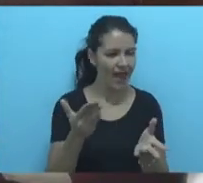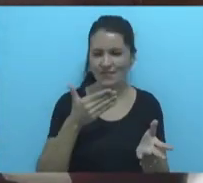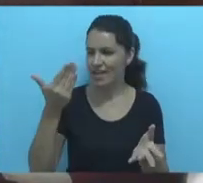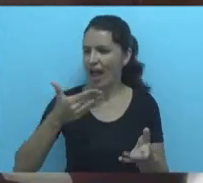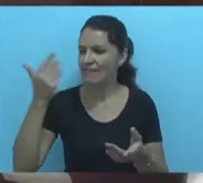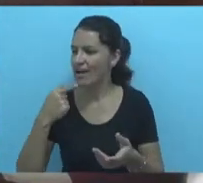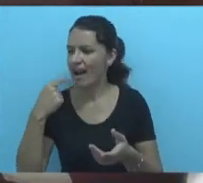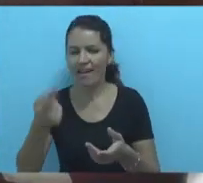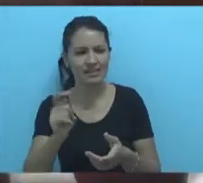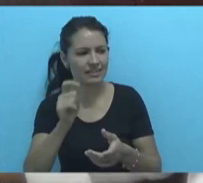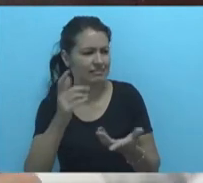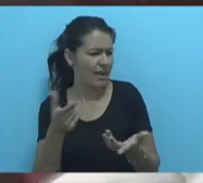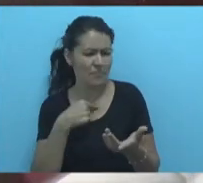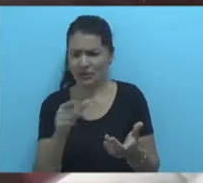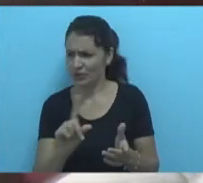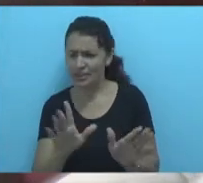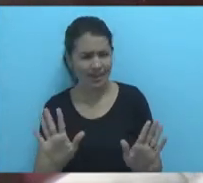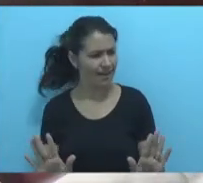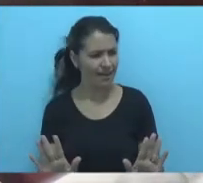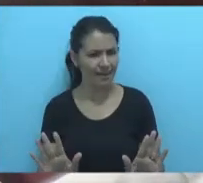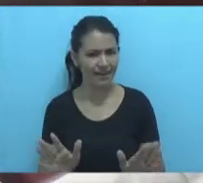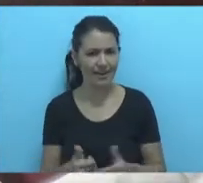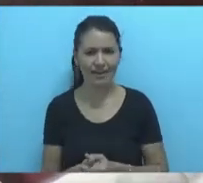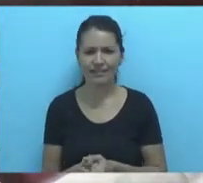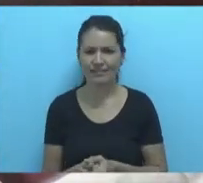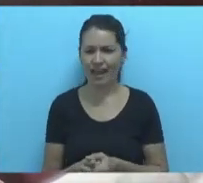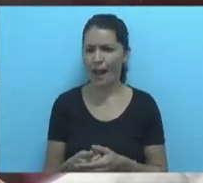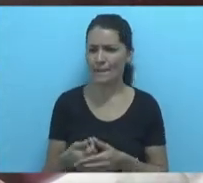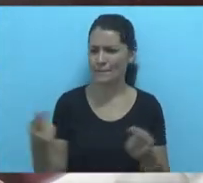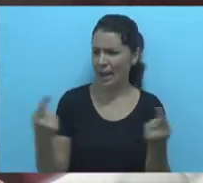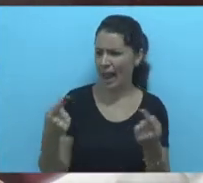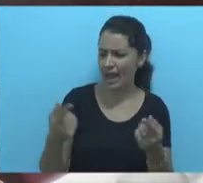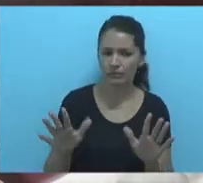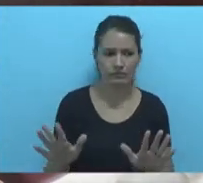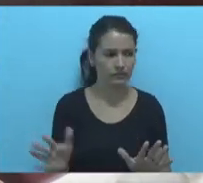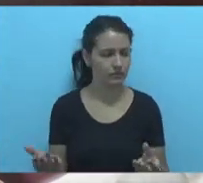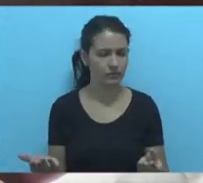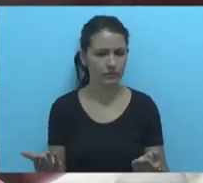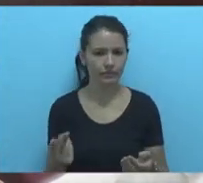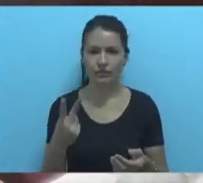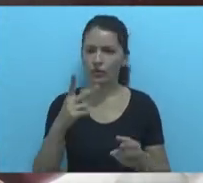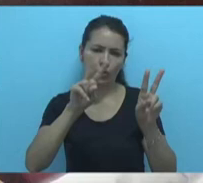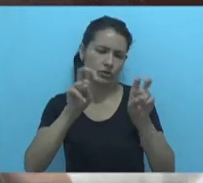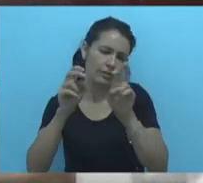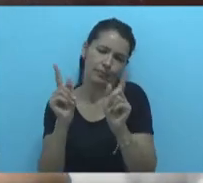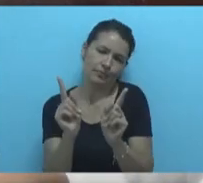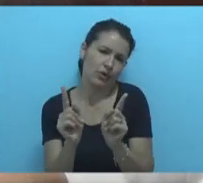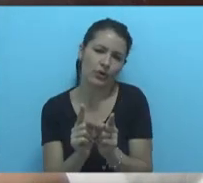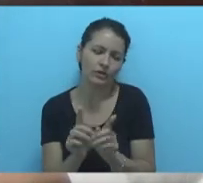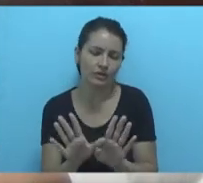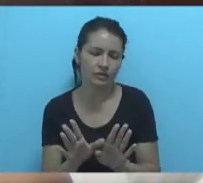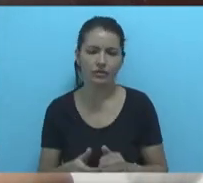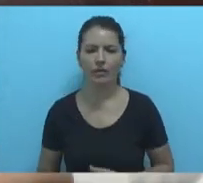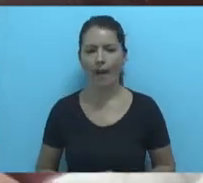y vienen intervenciones y hay pases de facturas políticas. Digo, voy a decir dos cuestiones muy cortitas, pero las tengo que decir